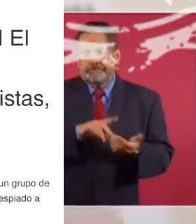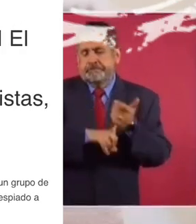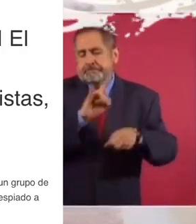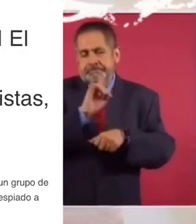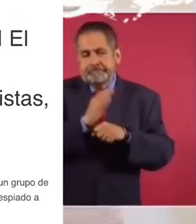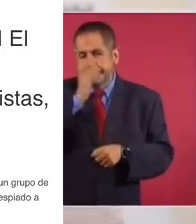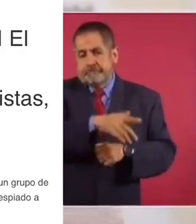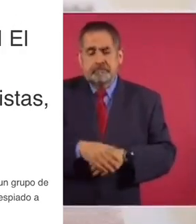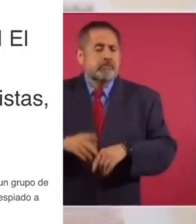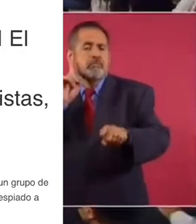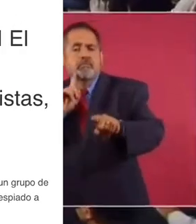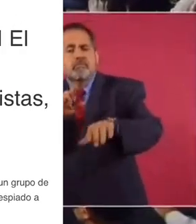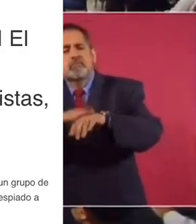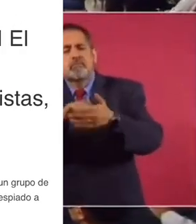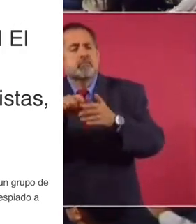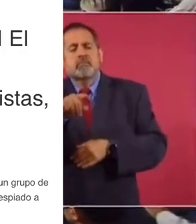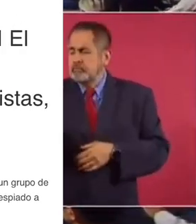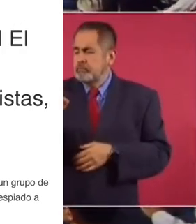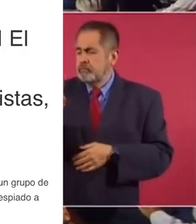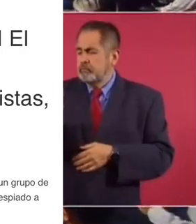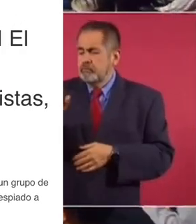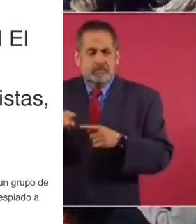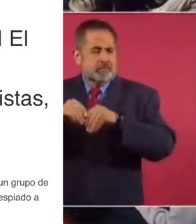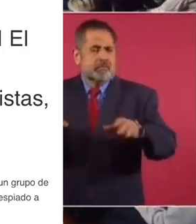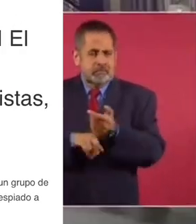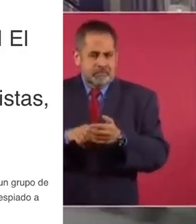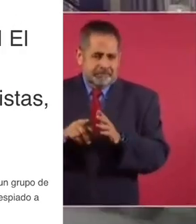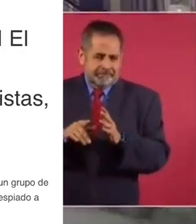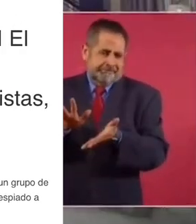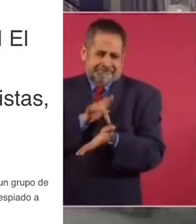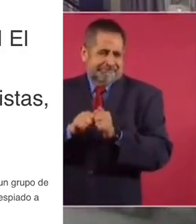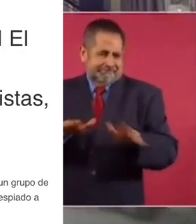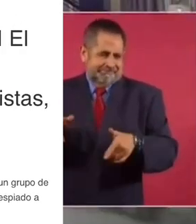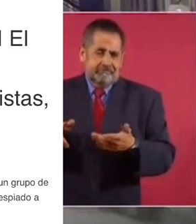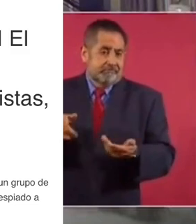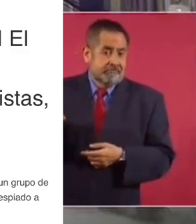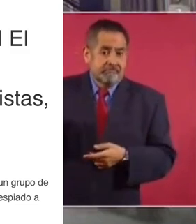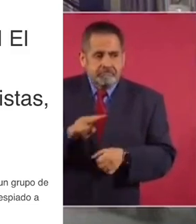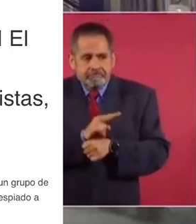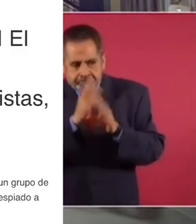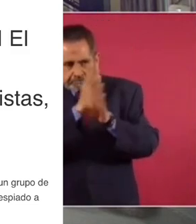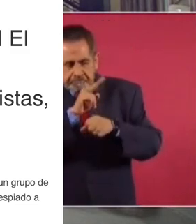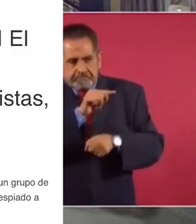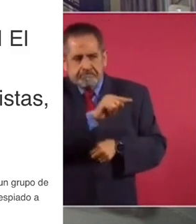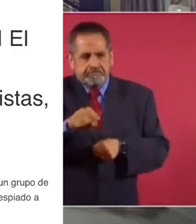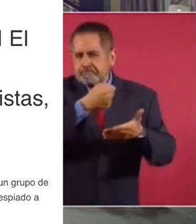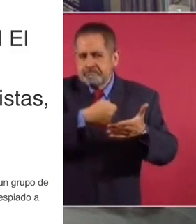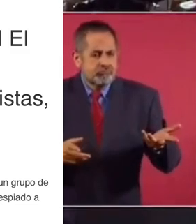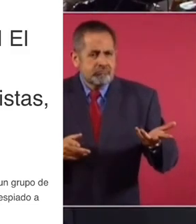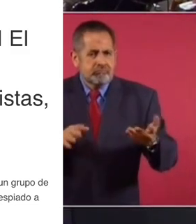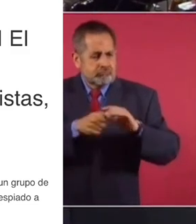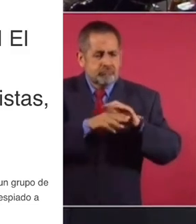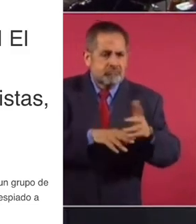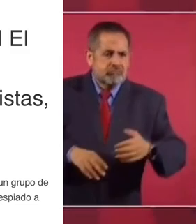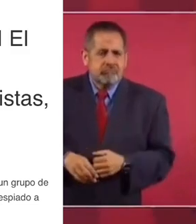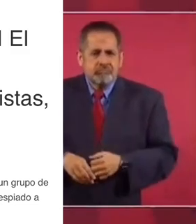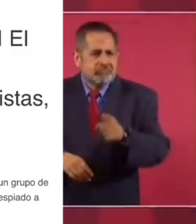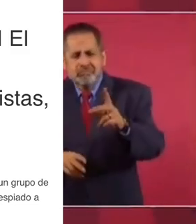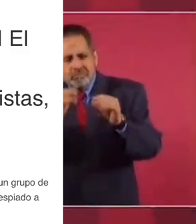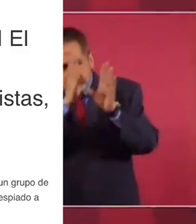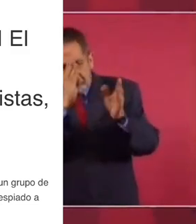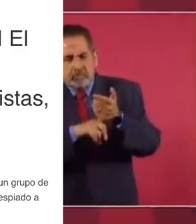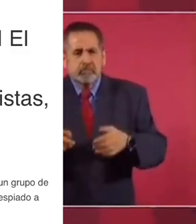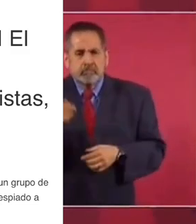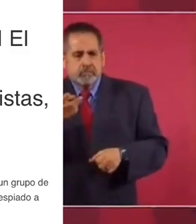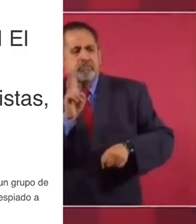¿Es pura simulación? Por ejemplo, en el caso de la actuación de la Sedena, también en esta información que surge de Guacamaya, pues se da a conocer que sí vigila a grupos de luchadores por derechos humanos. No es espionaje. No, pero